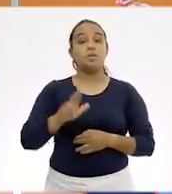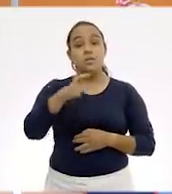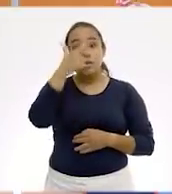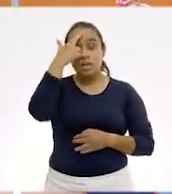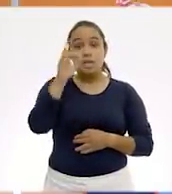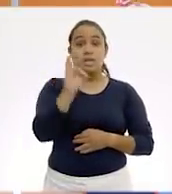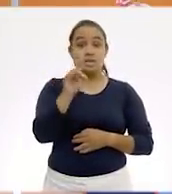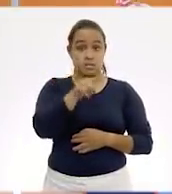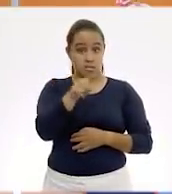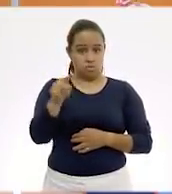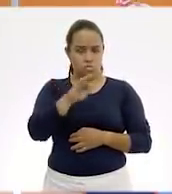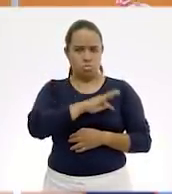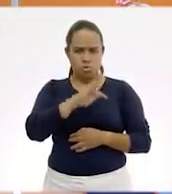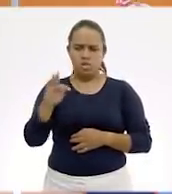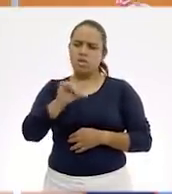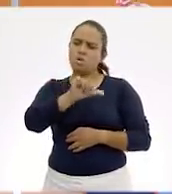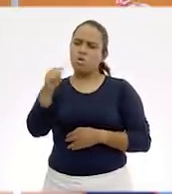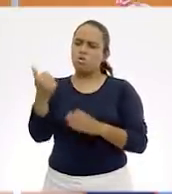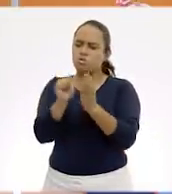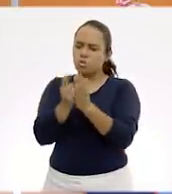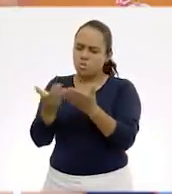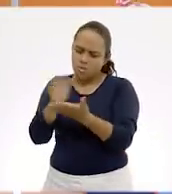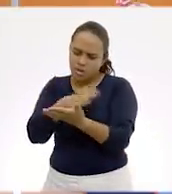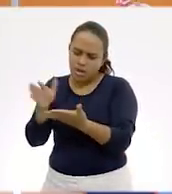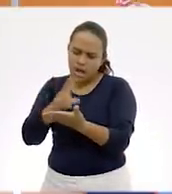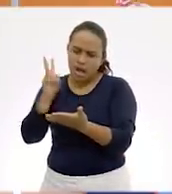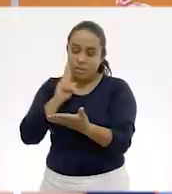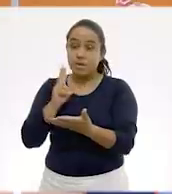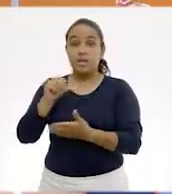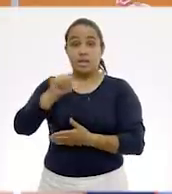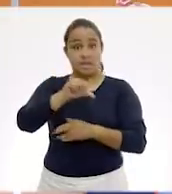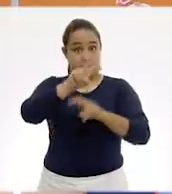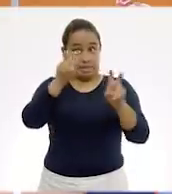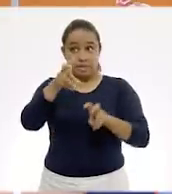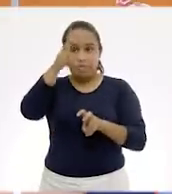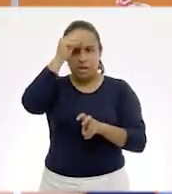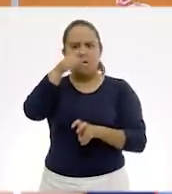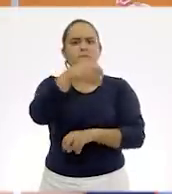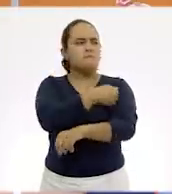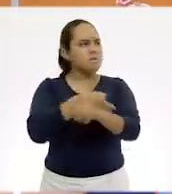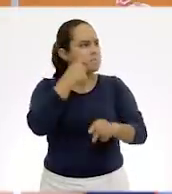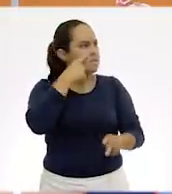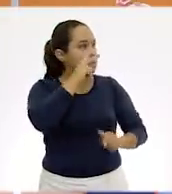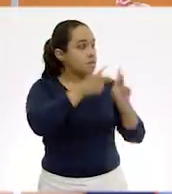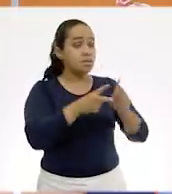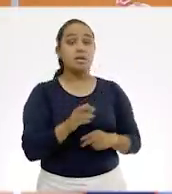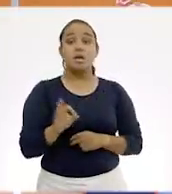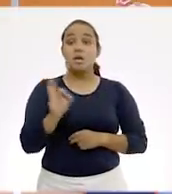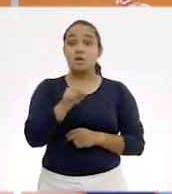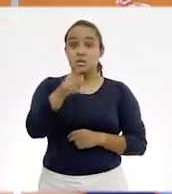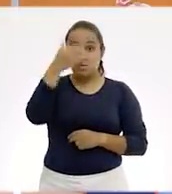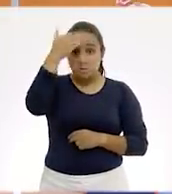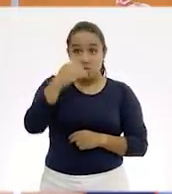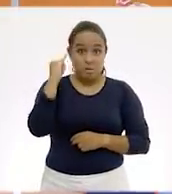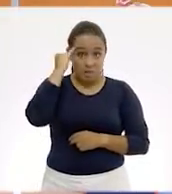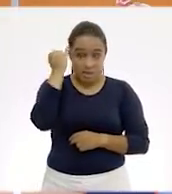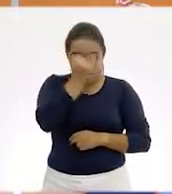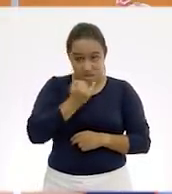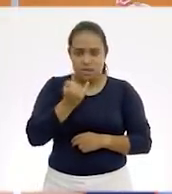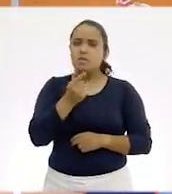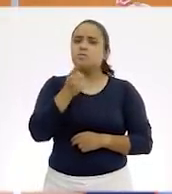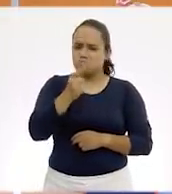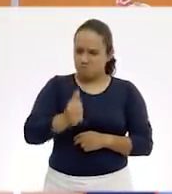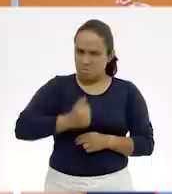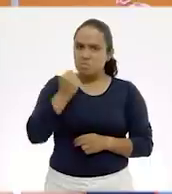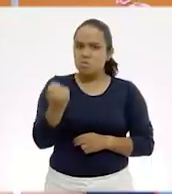que si te es posible, consulta otros libros y comenta el tema de hoy con tu familia. Si tienes la fortuna de hablar una lengua indígena, aprovecha también